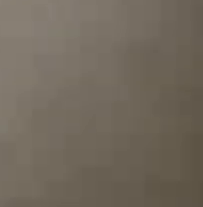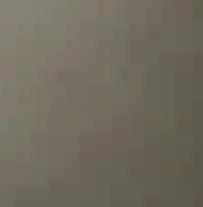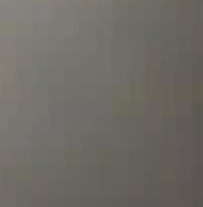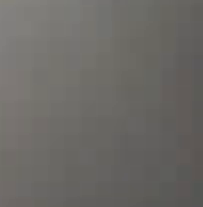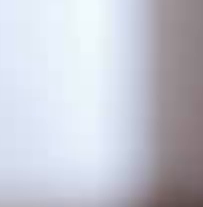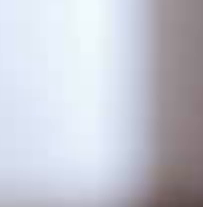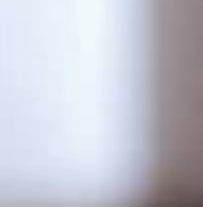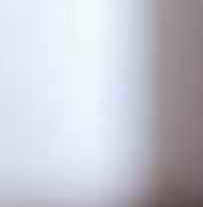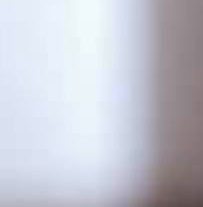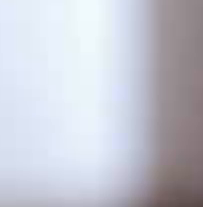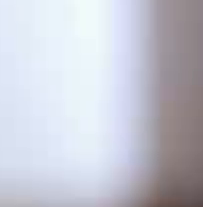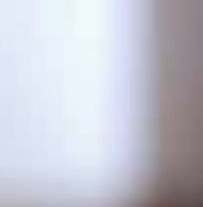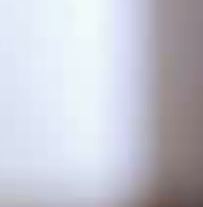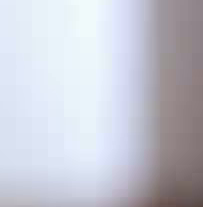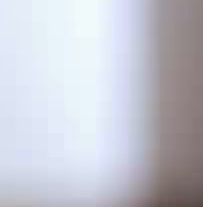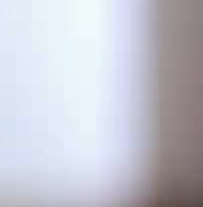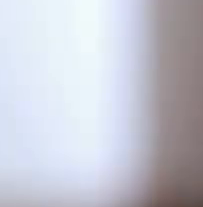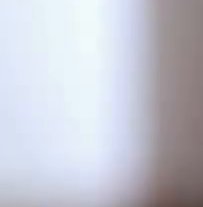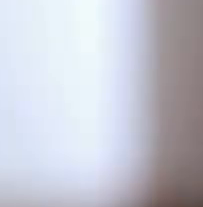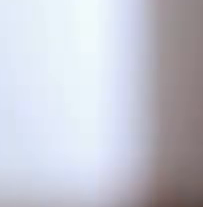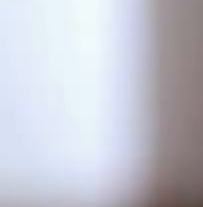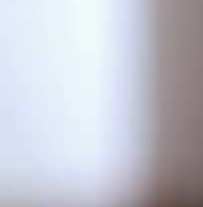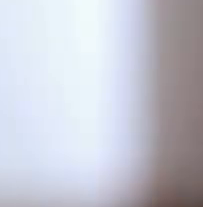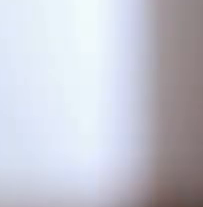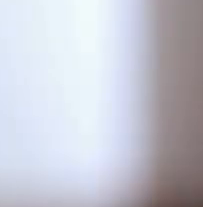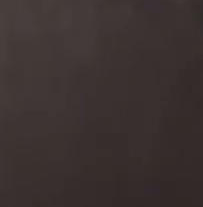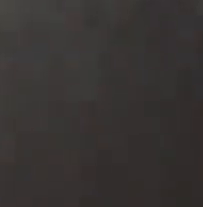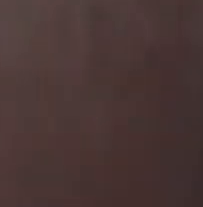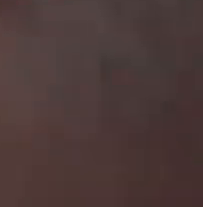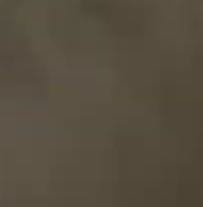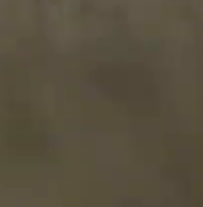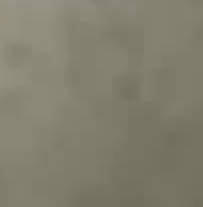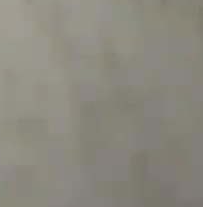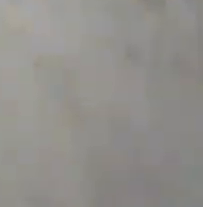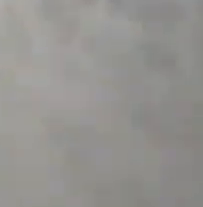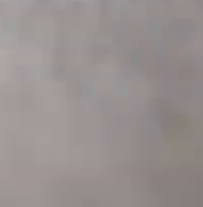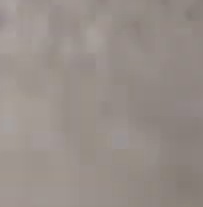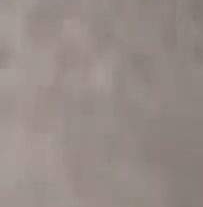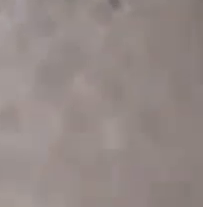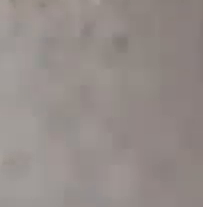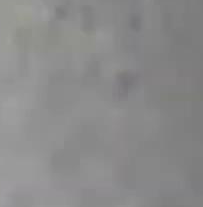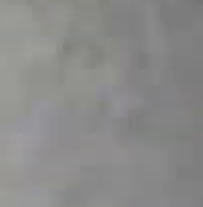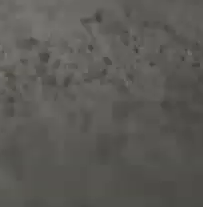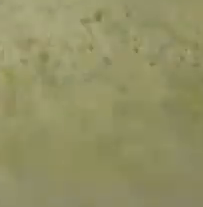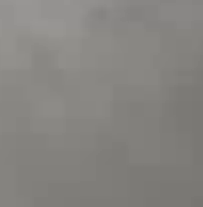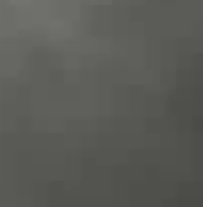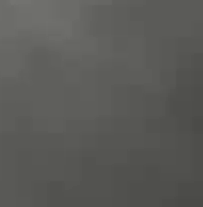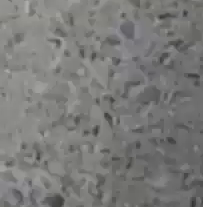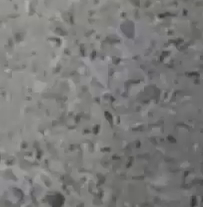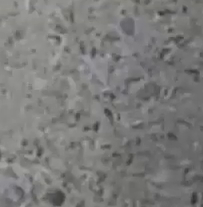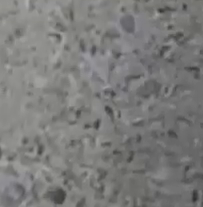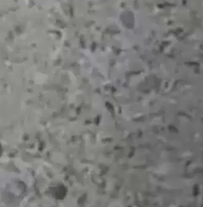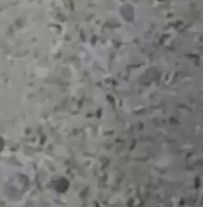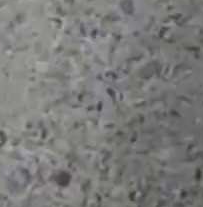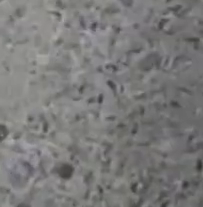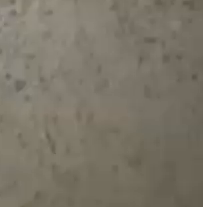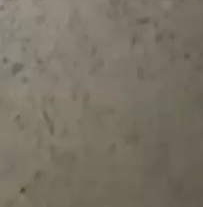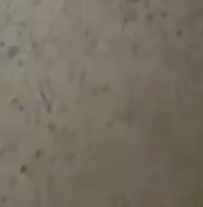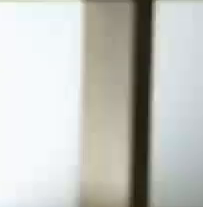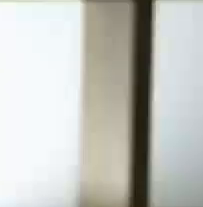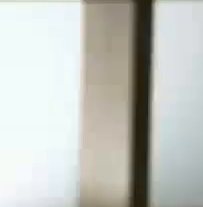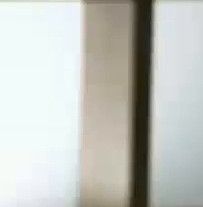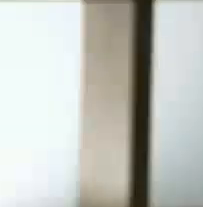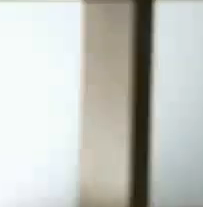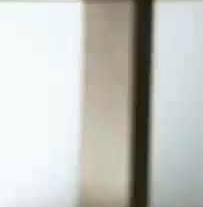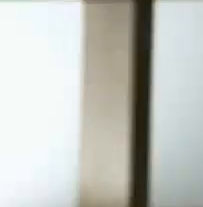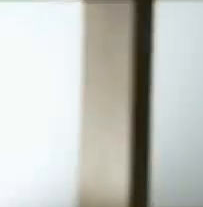la Mujer. La violencia para la mujer es lo mismo, escasos recursos, medianos, altos, no importa. Muchas de